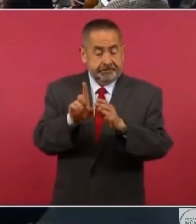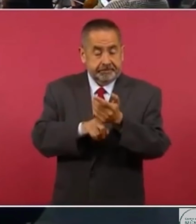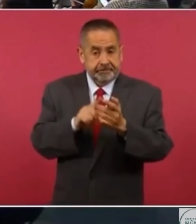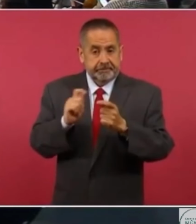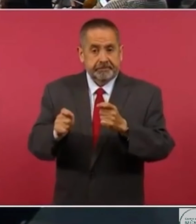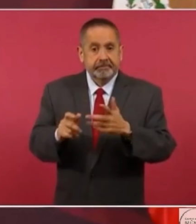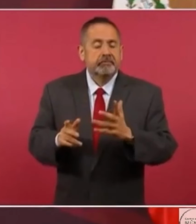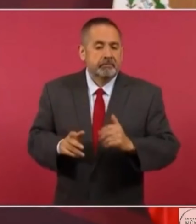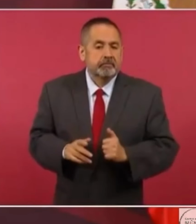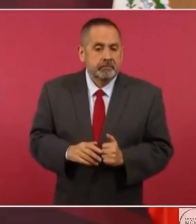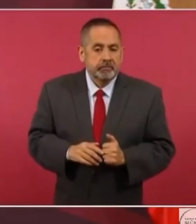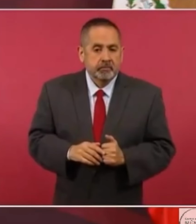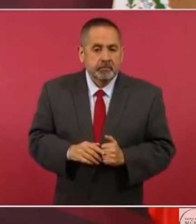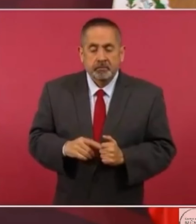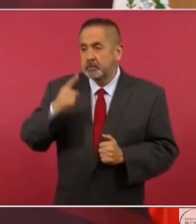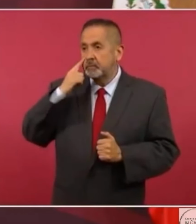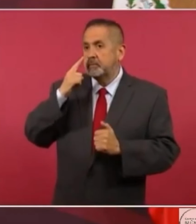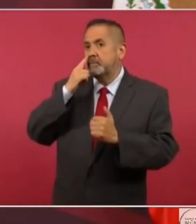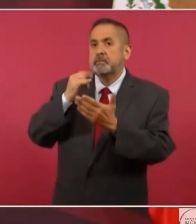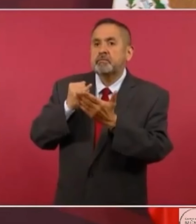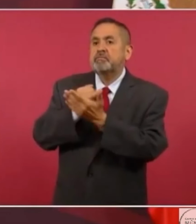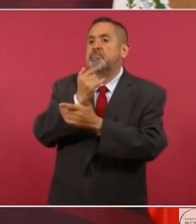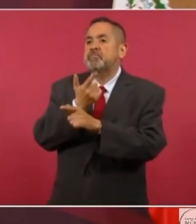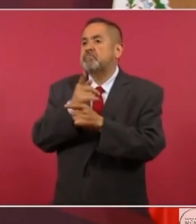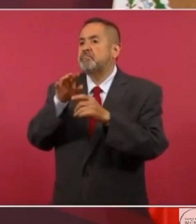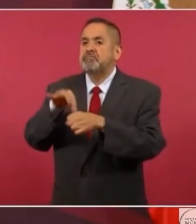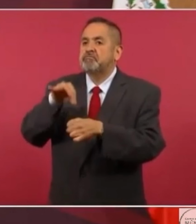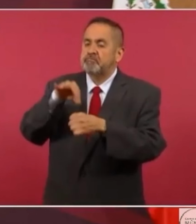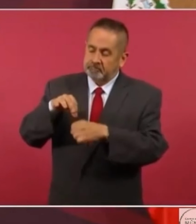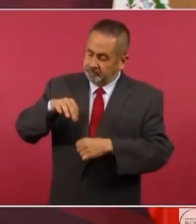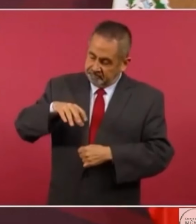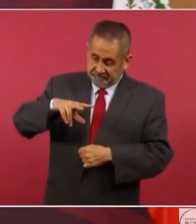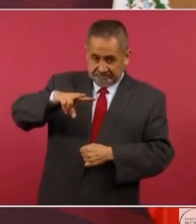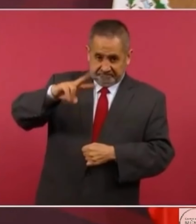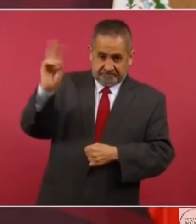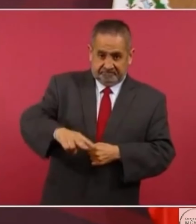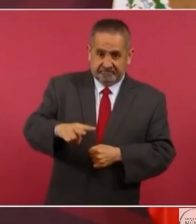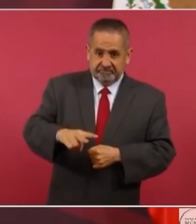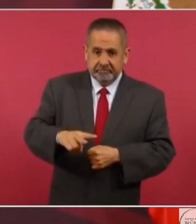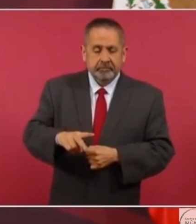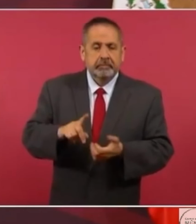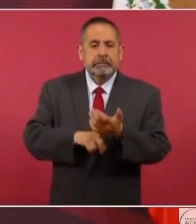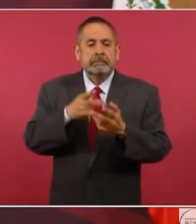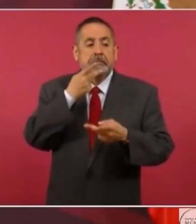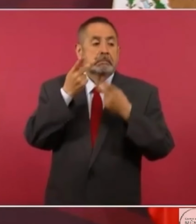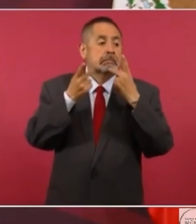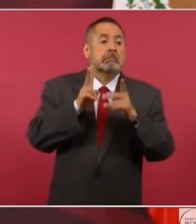se apuesta a la democracia de verdad, no de manera demagógica,